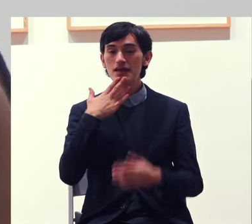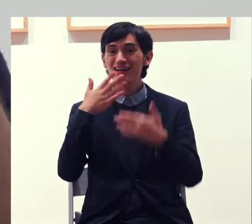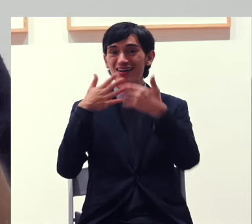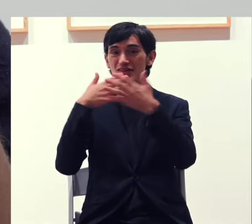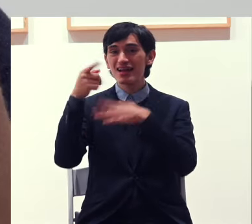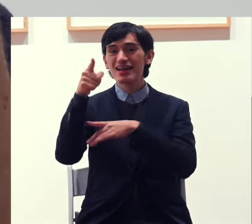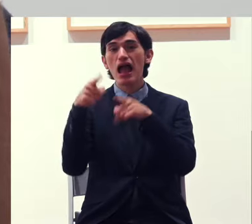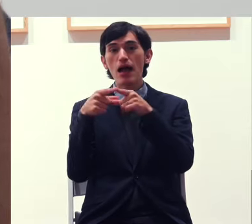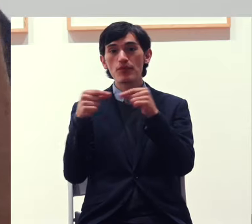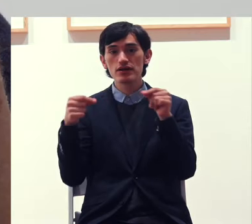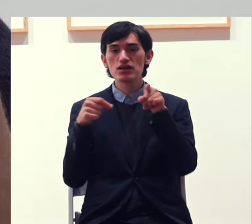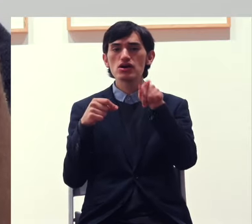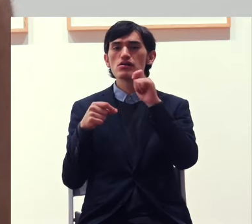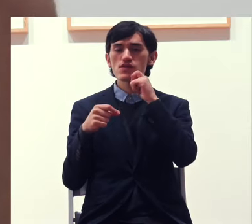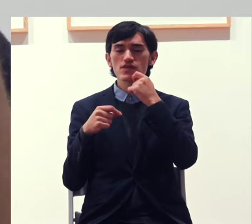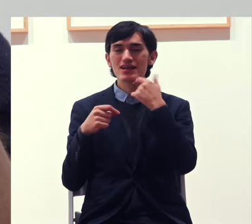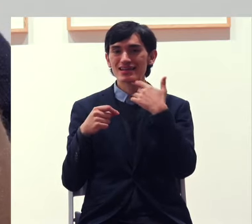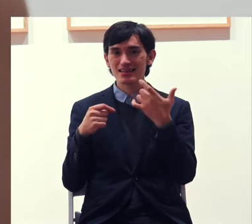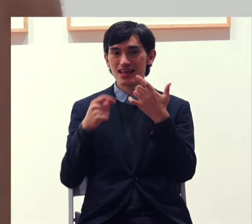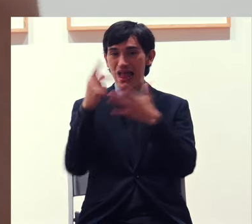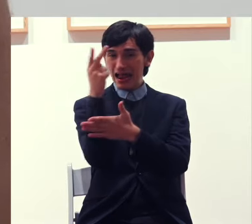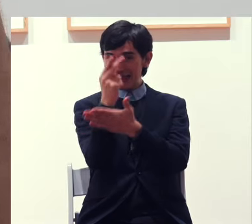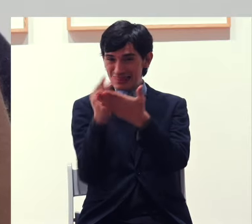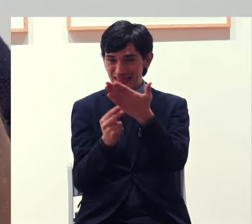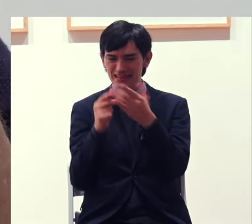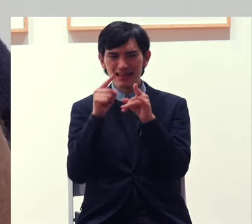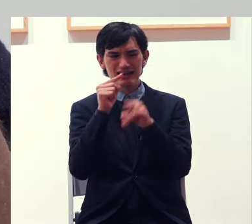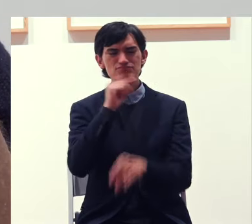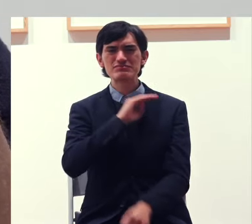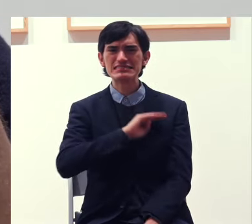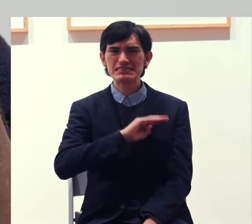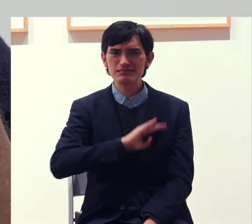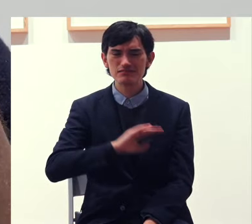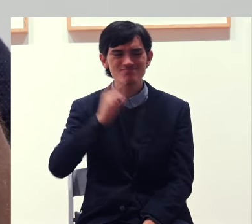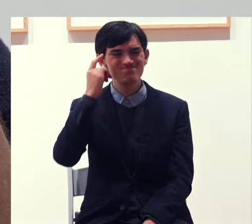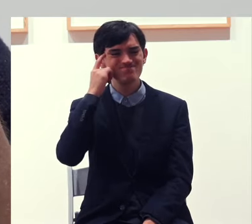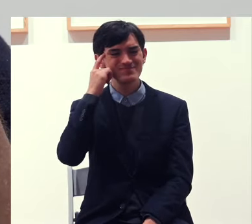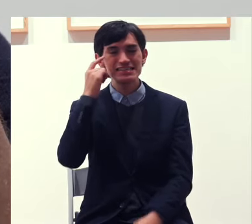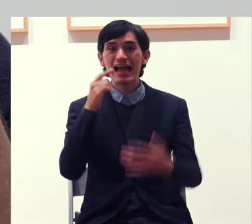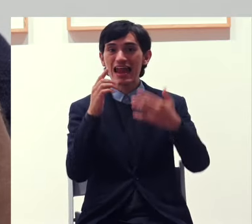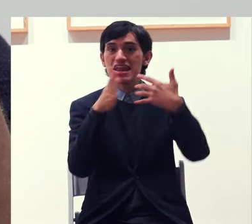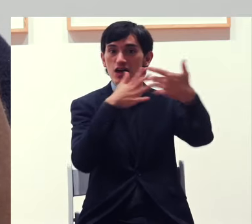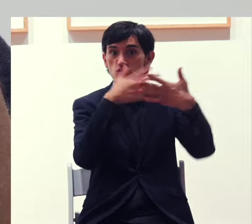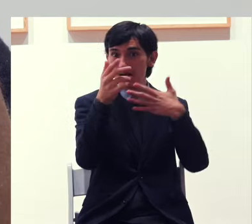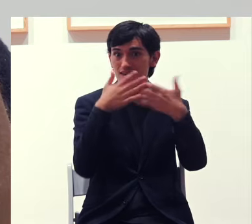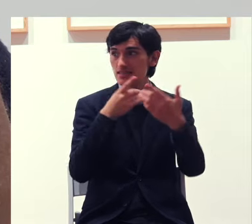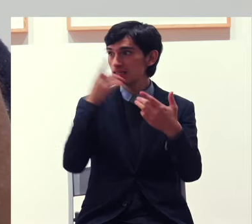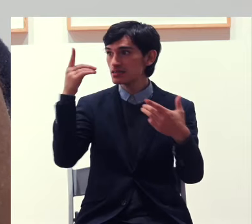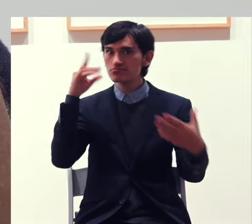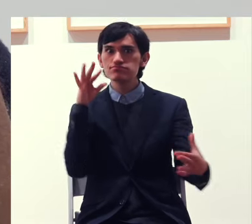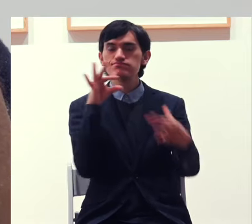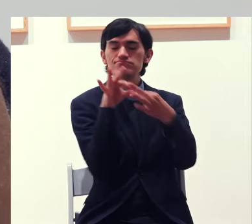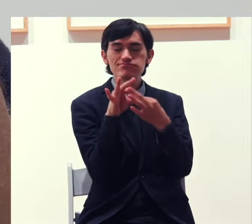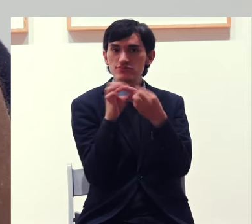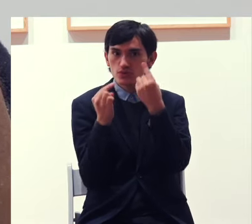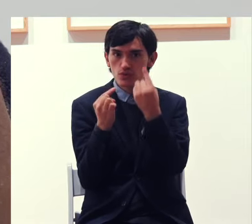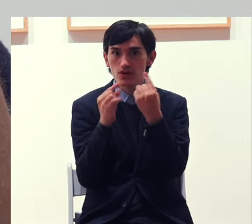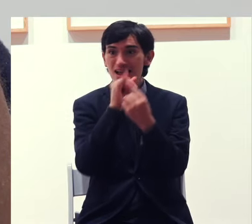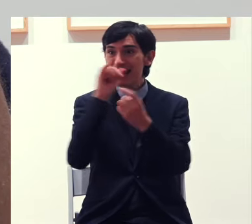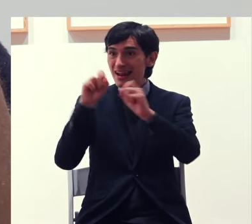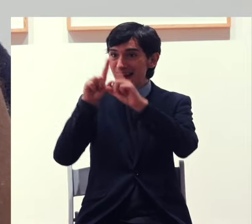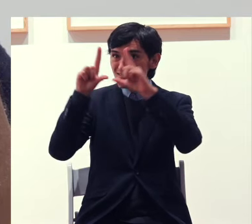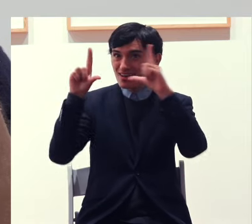Natural, en la estampa japonesa, significa que el artista, de alguna manera extraña, se hace uno con la naturaleza y el